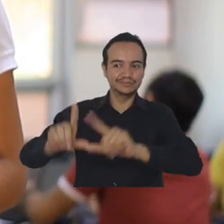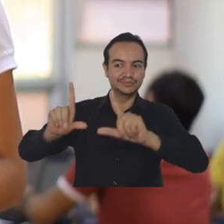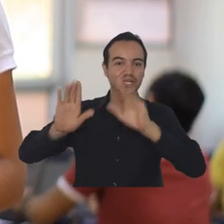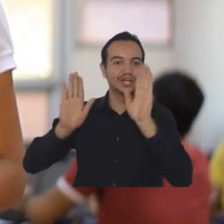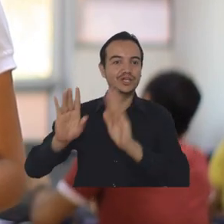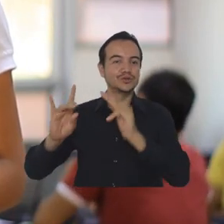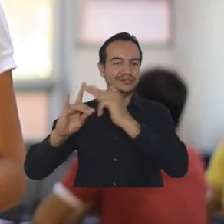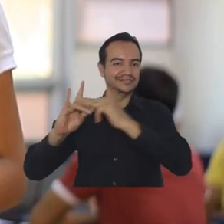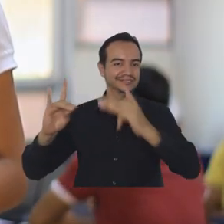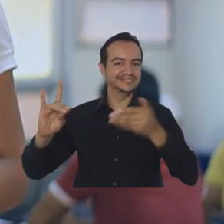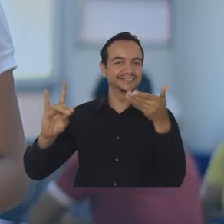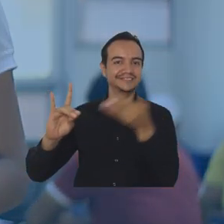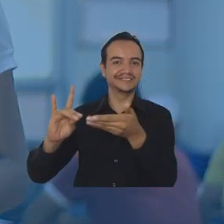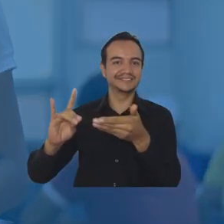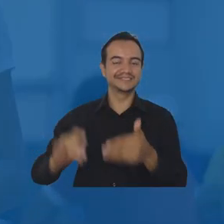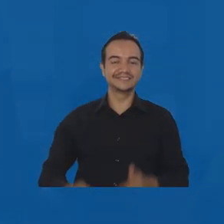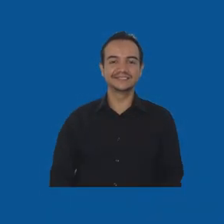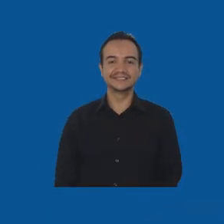Universidad del Magdalena.